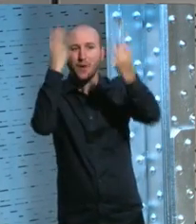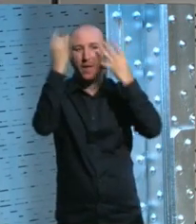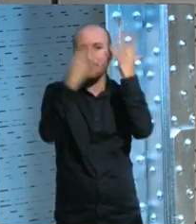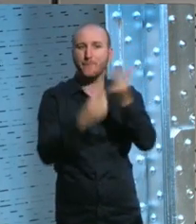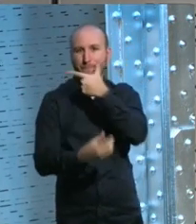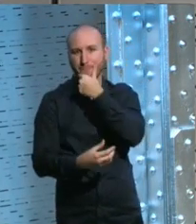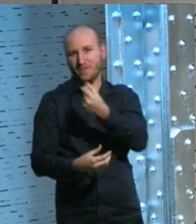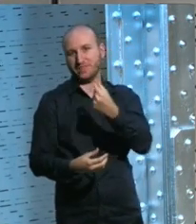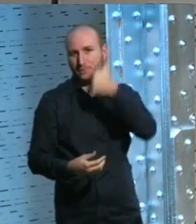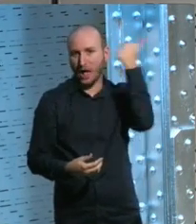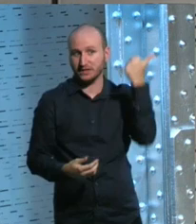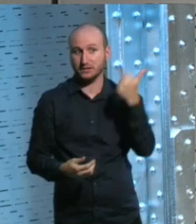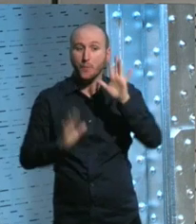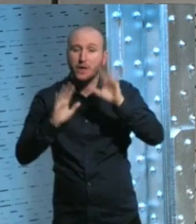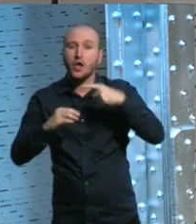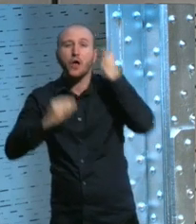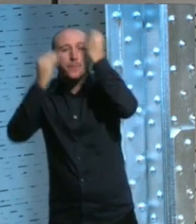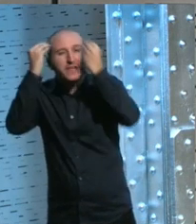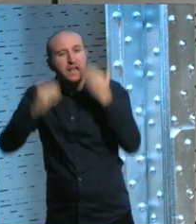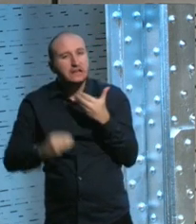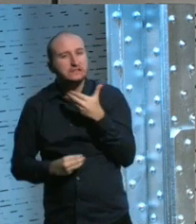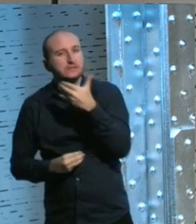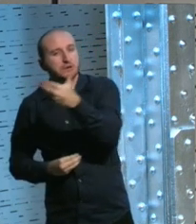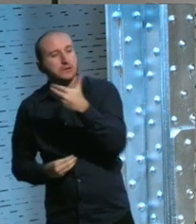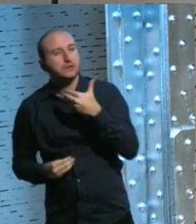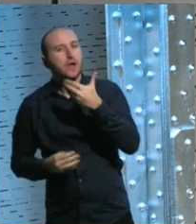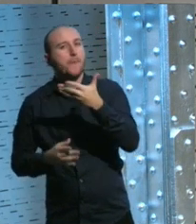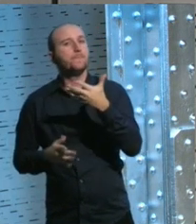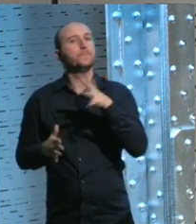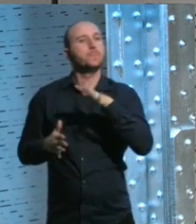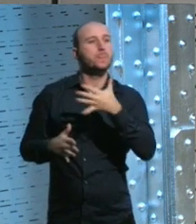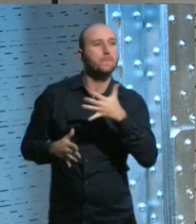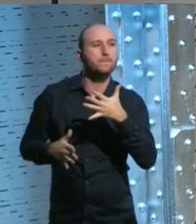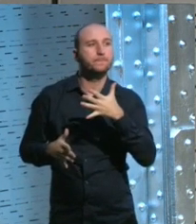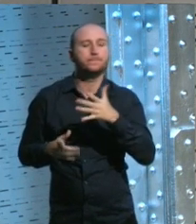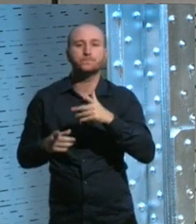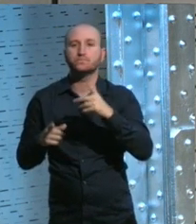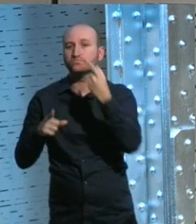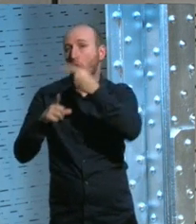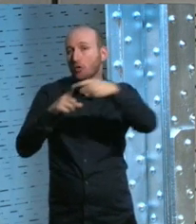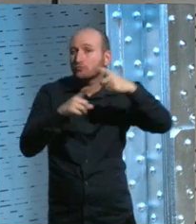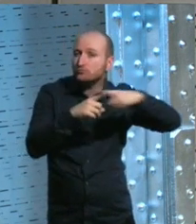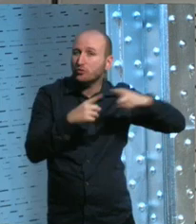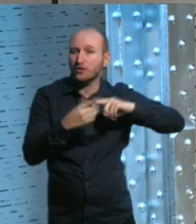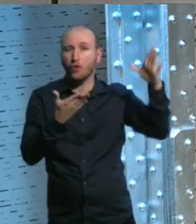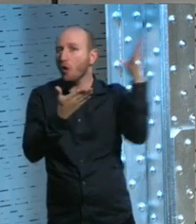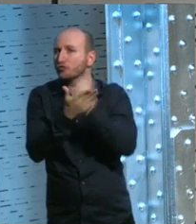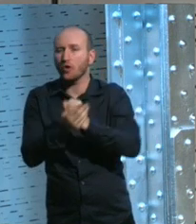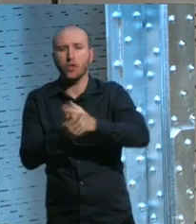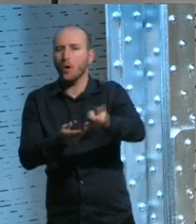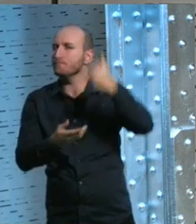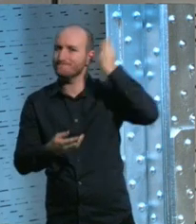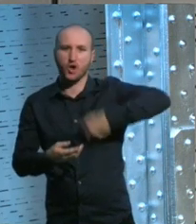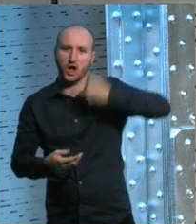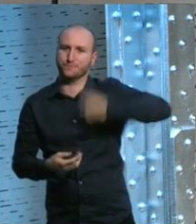ellos estiman que en Mumbai, donde viven, los bienes raíces cuestan demasiado caro.